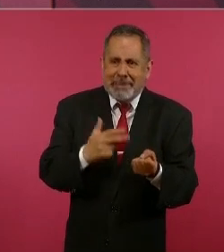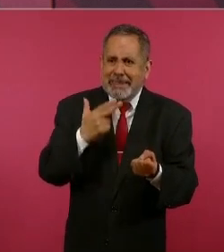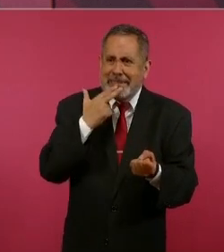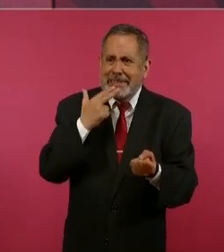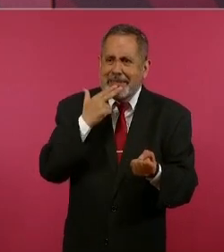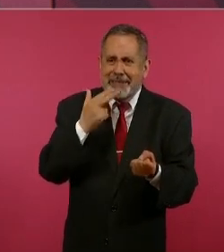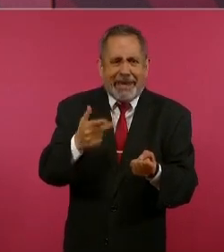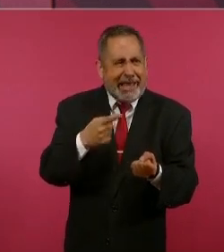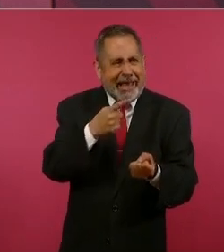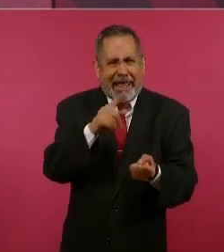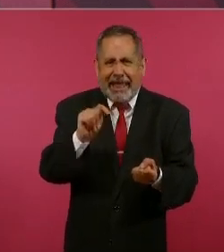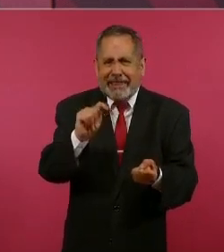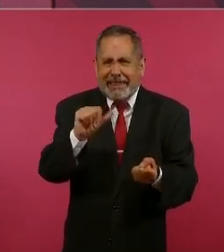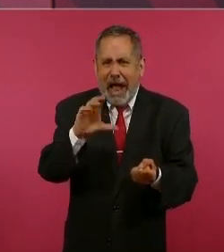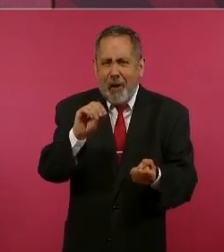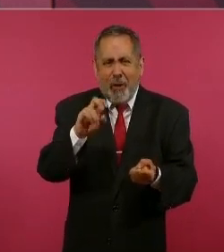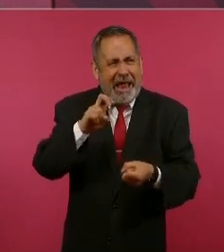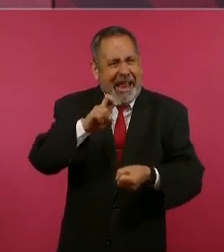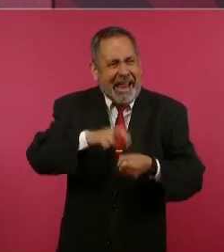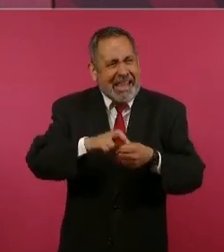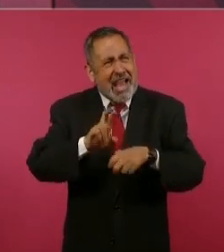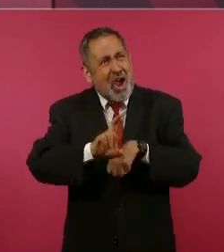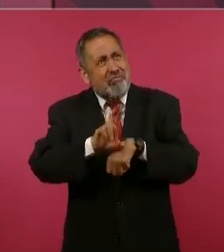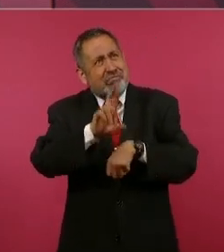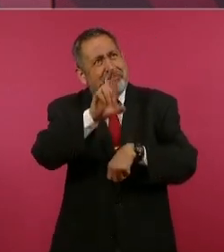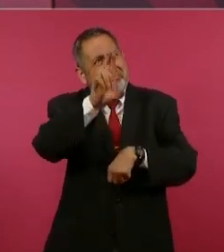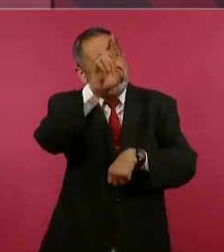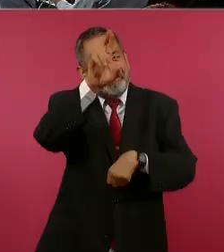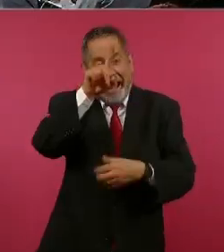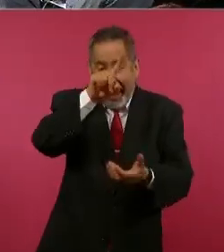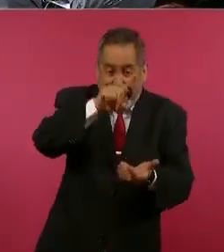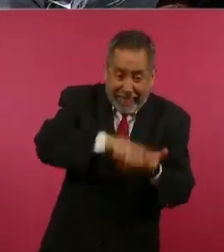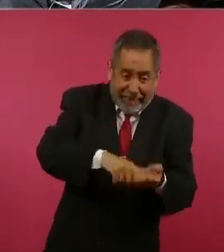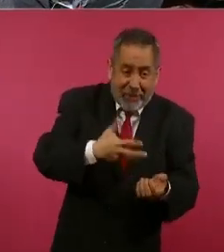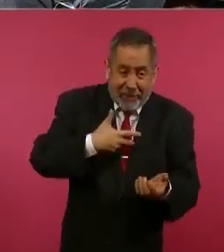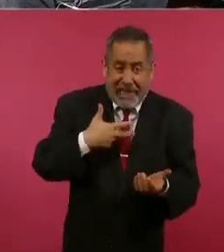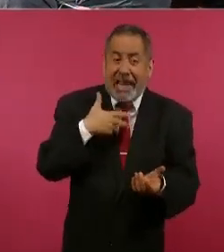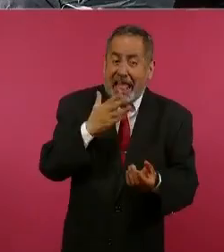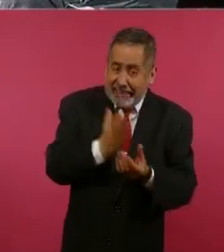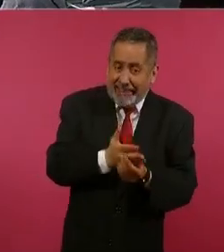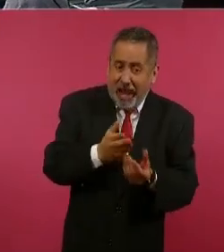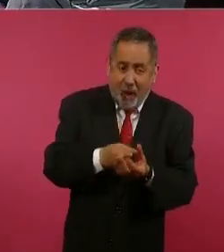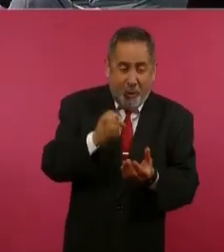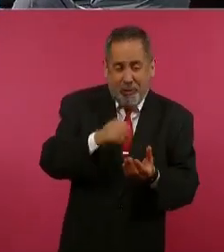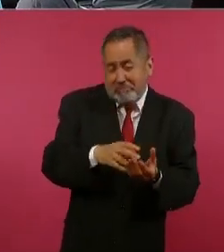es taco. Hacer un taco. Un taco espacial. Un taco.